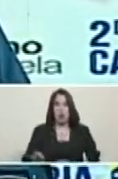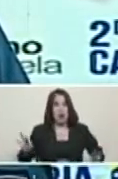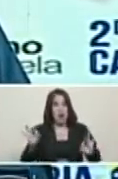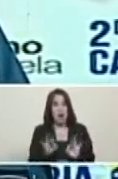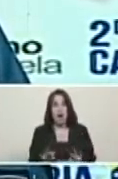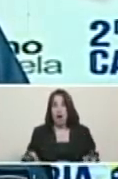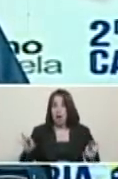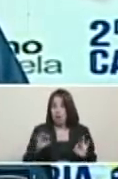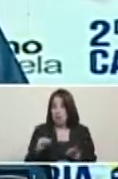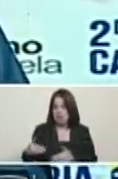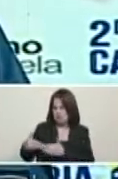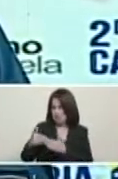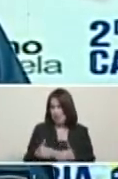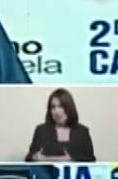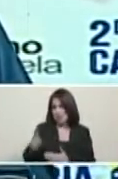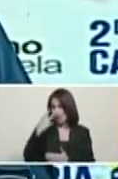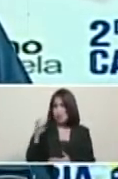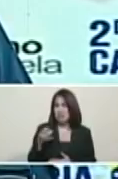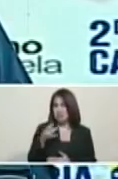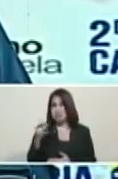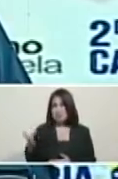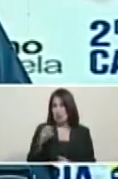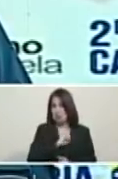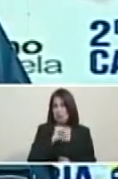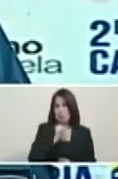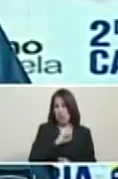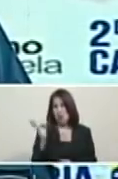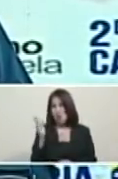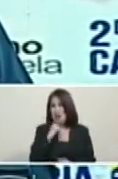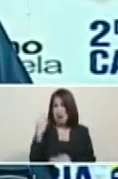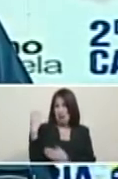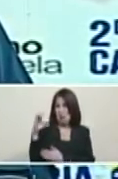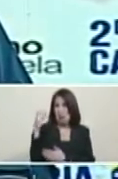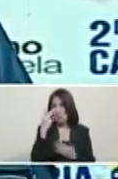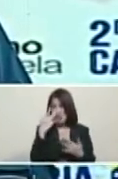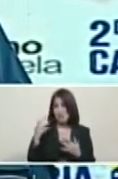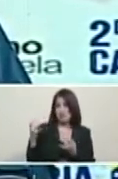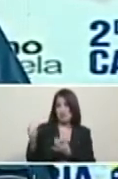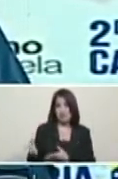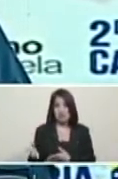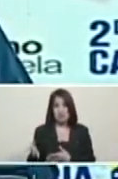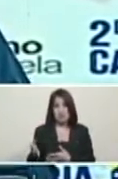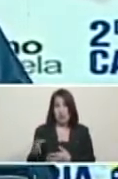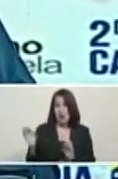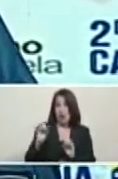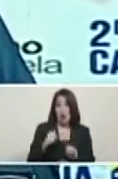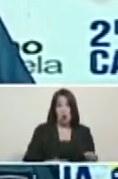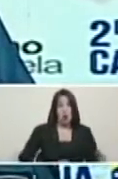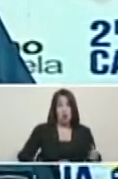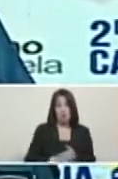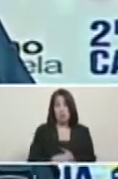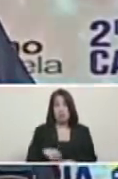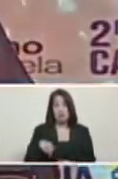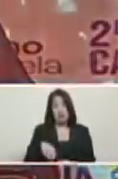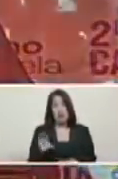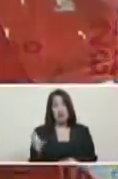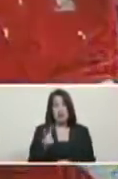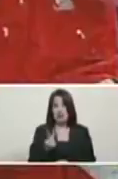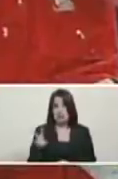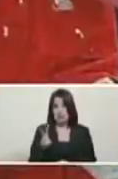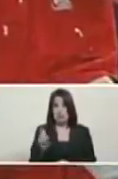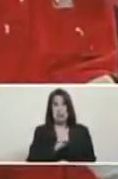haga el imperialismo norteamericano, la oligarquía colombiana o hagan los golpistas venezolanos. No nos